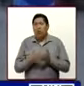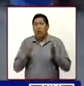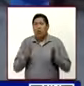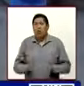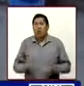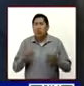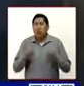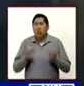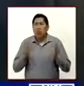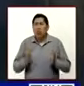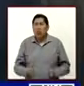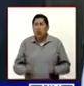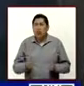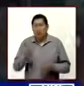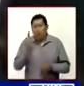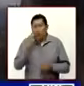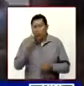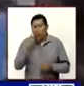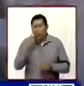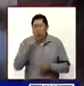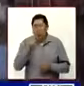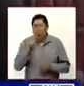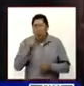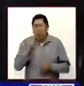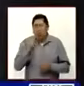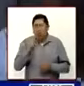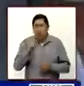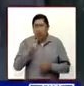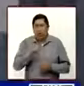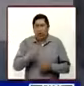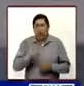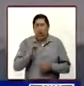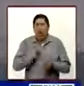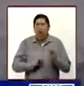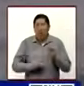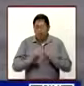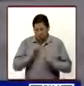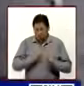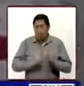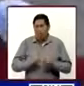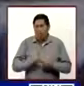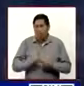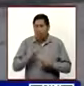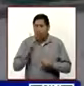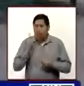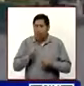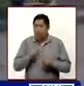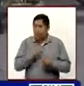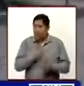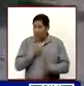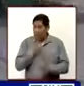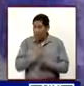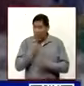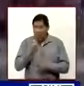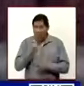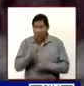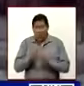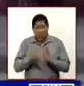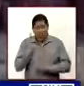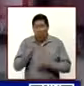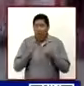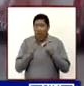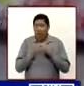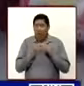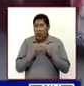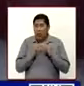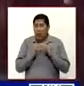los comerciantes la conocían a Yaretzi? Sí, algunos, no todos. Y ese día justamente cuando ella sale de casa